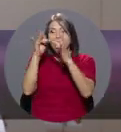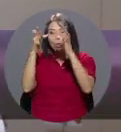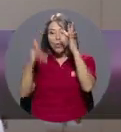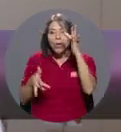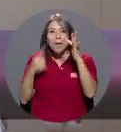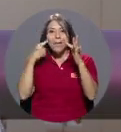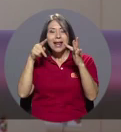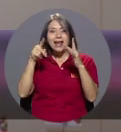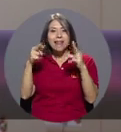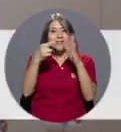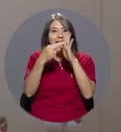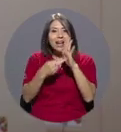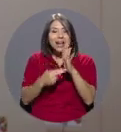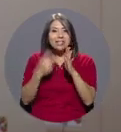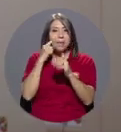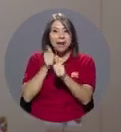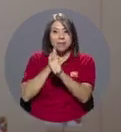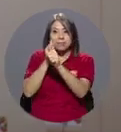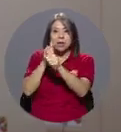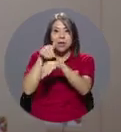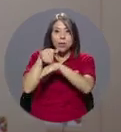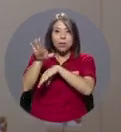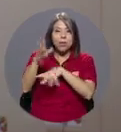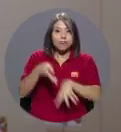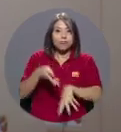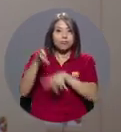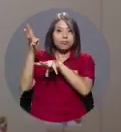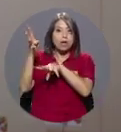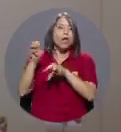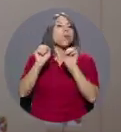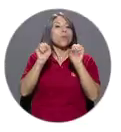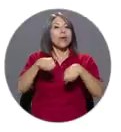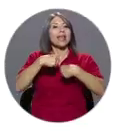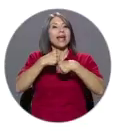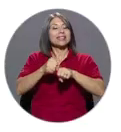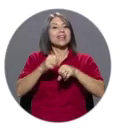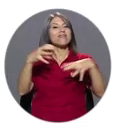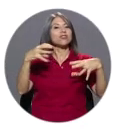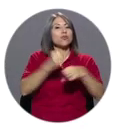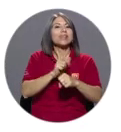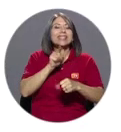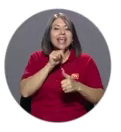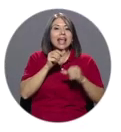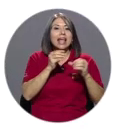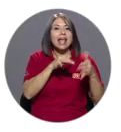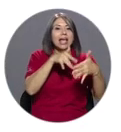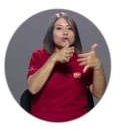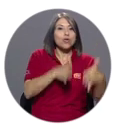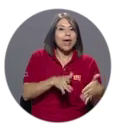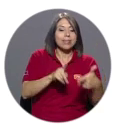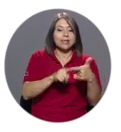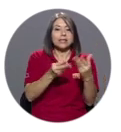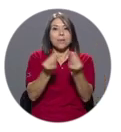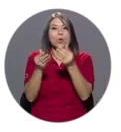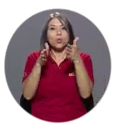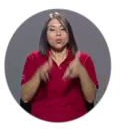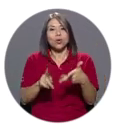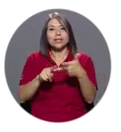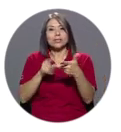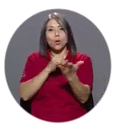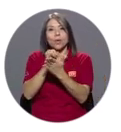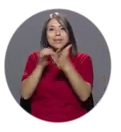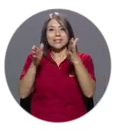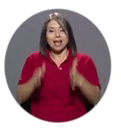ver las reglas para poder enviar y someter los resúmenes. Estos resúmenes pueden ser enviados por estudiantes, por productores o